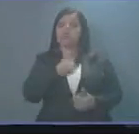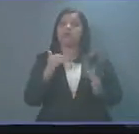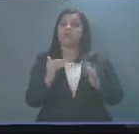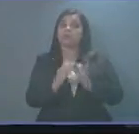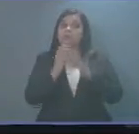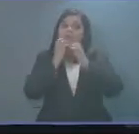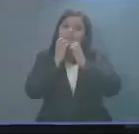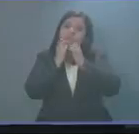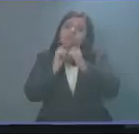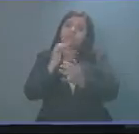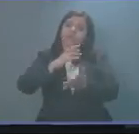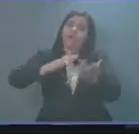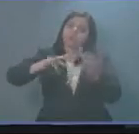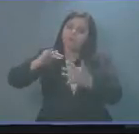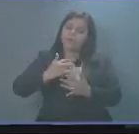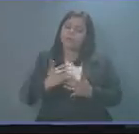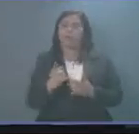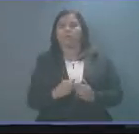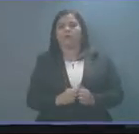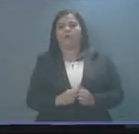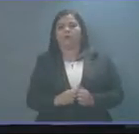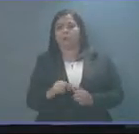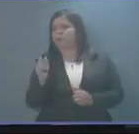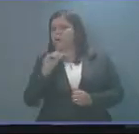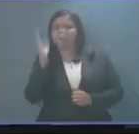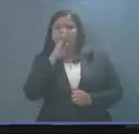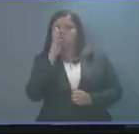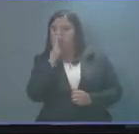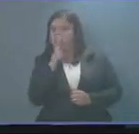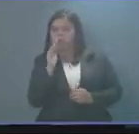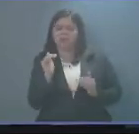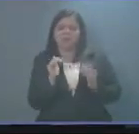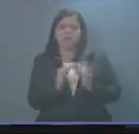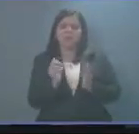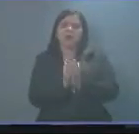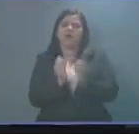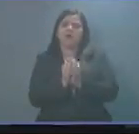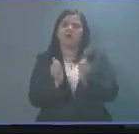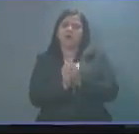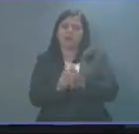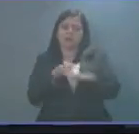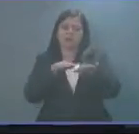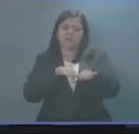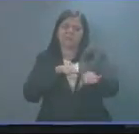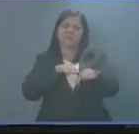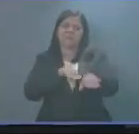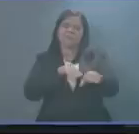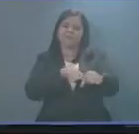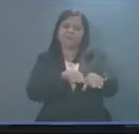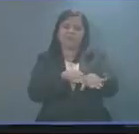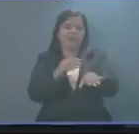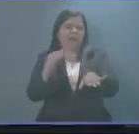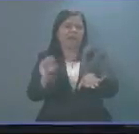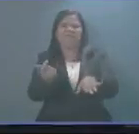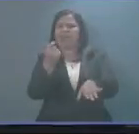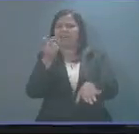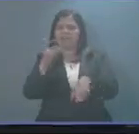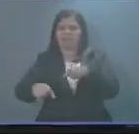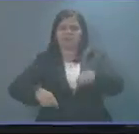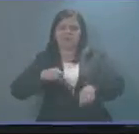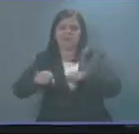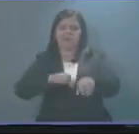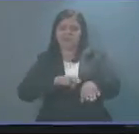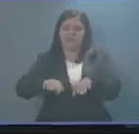ambiente, como también en reducir los problemas de tráfico que se han vuelto como más comunes en